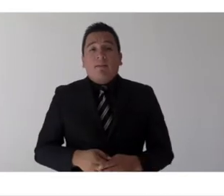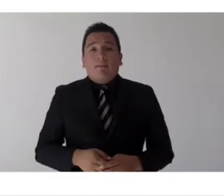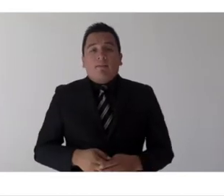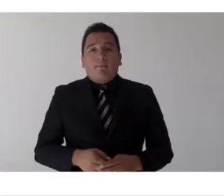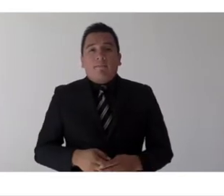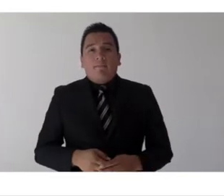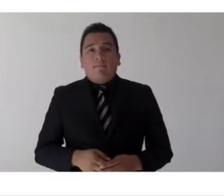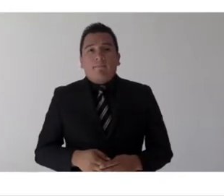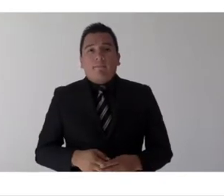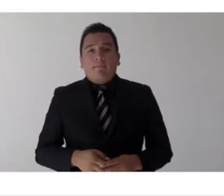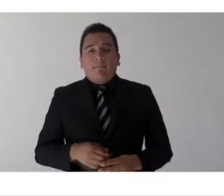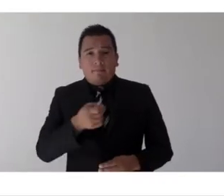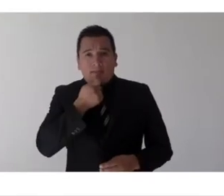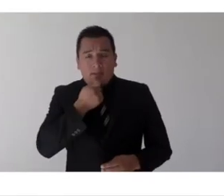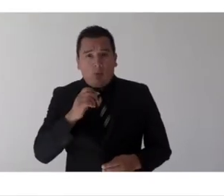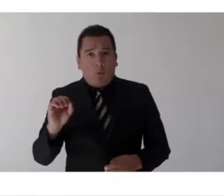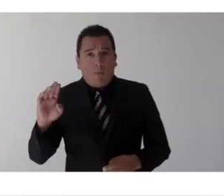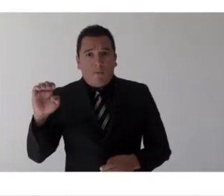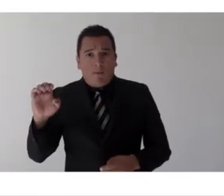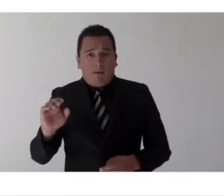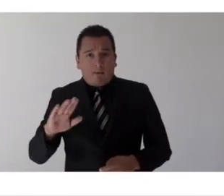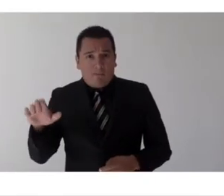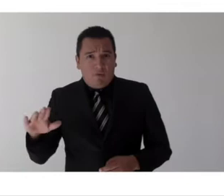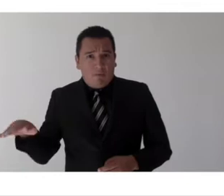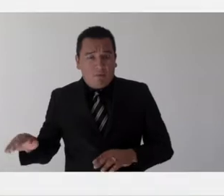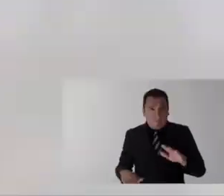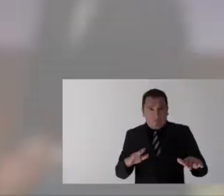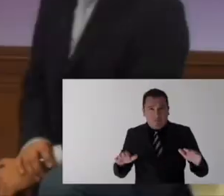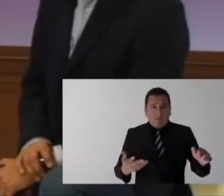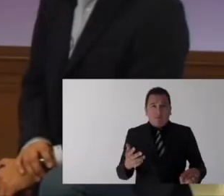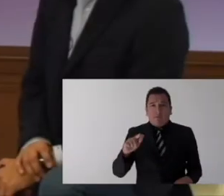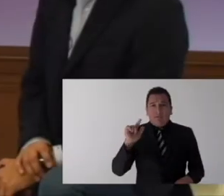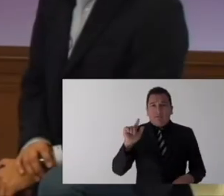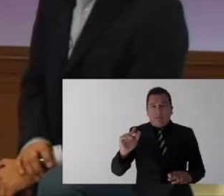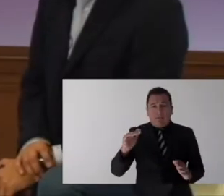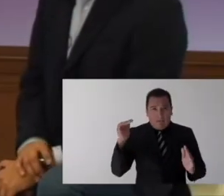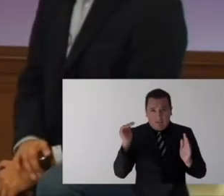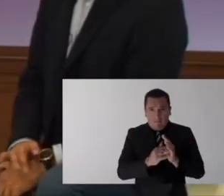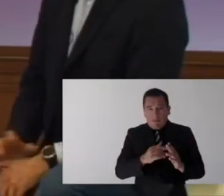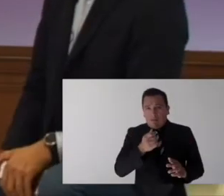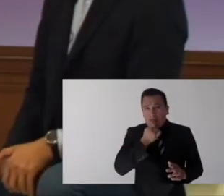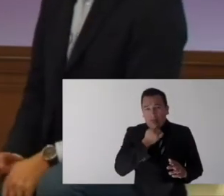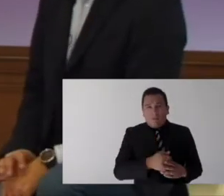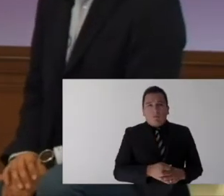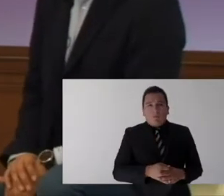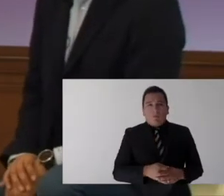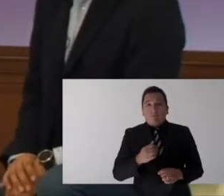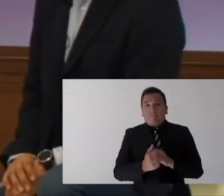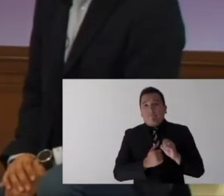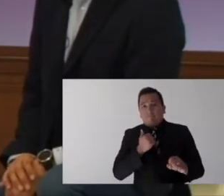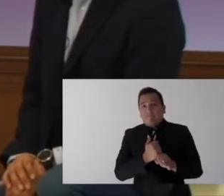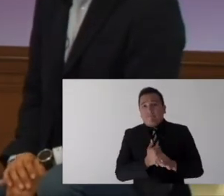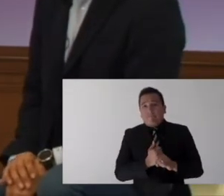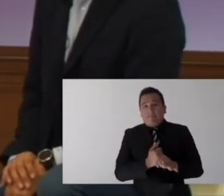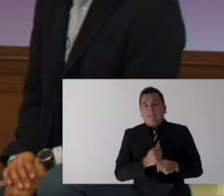la mitad de los niños que mueren, que son alrededor de 17,000, si no mal recuerdo el número, al año, mueren